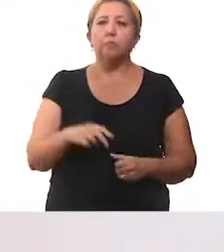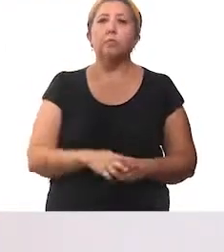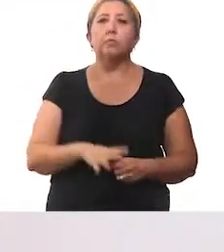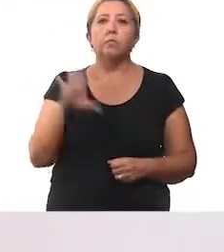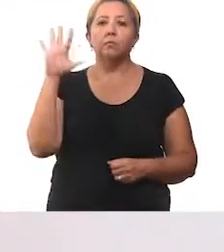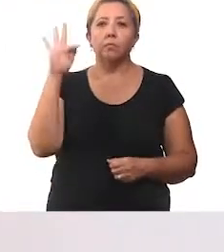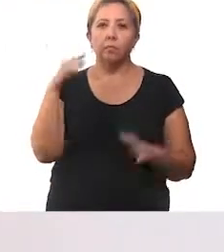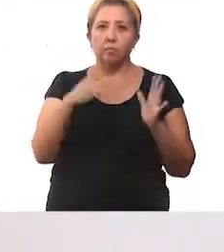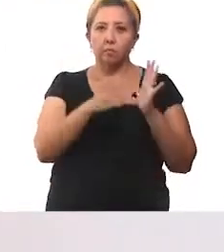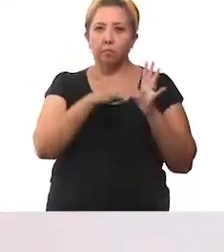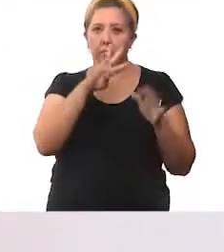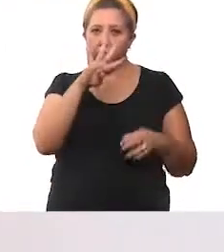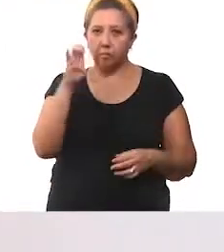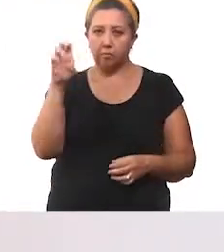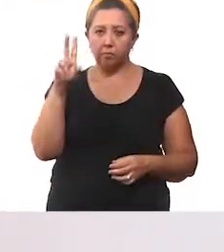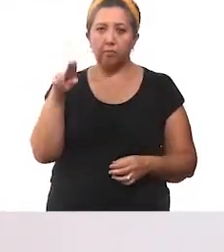públicos.